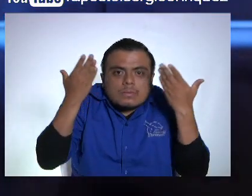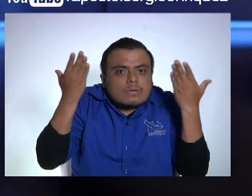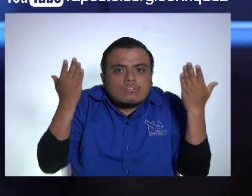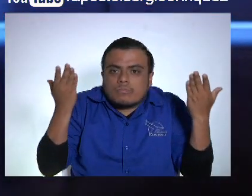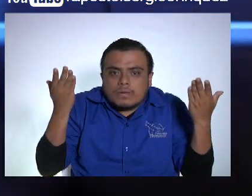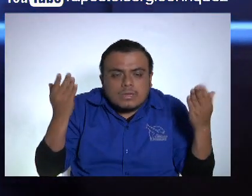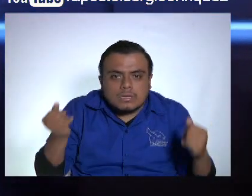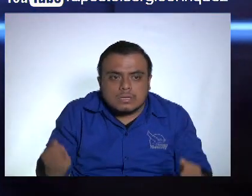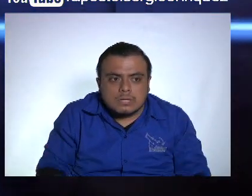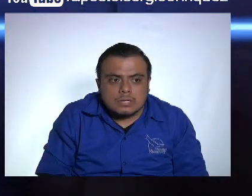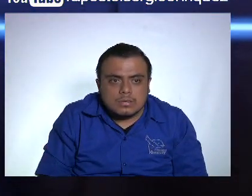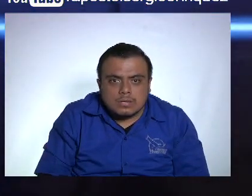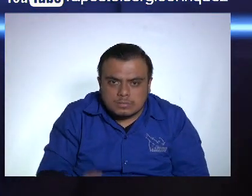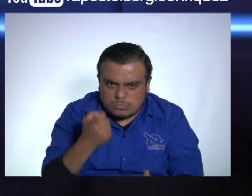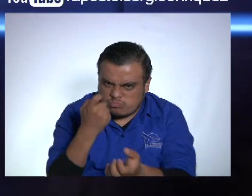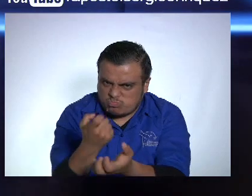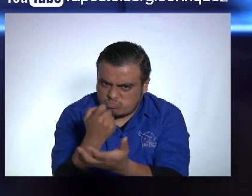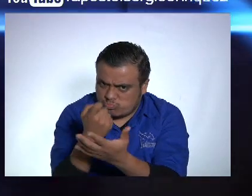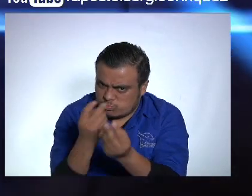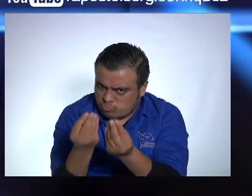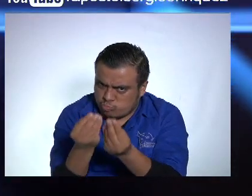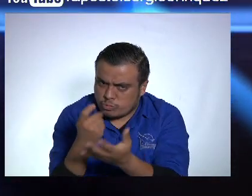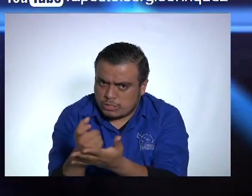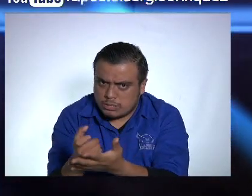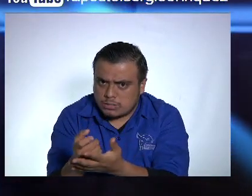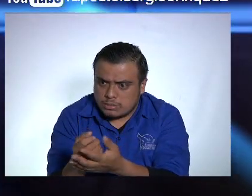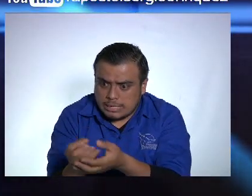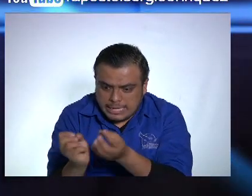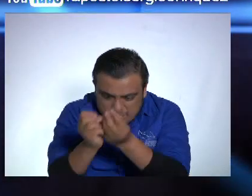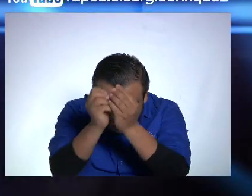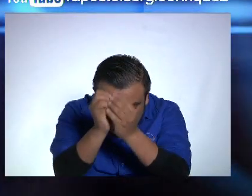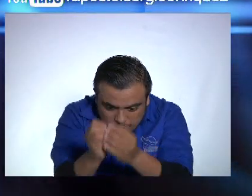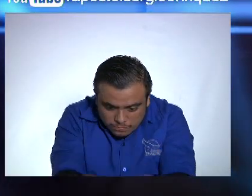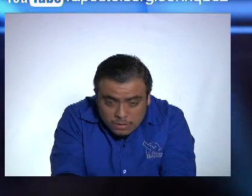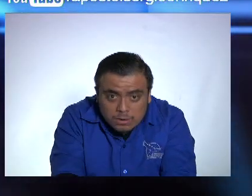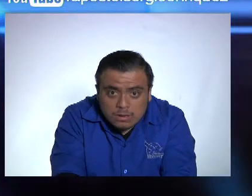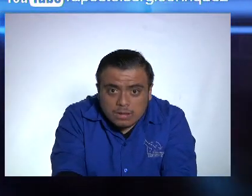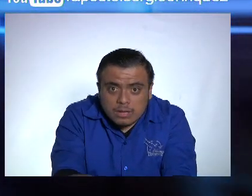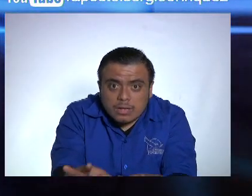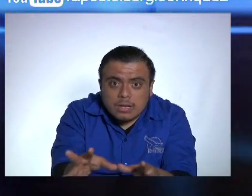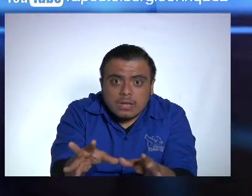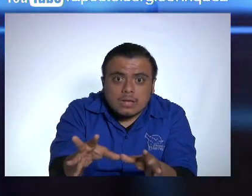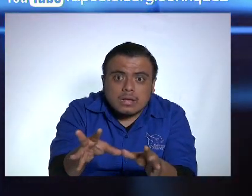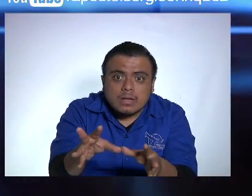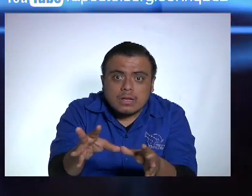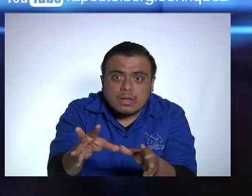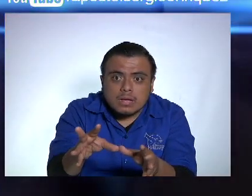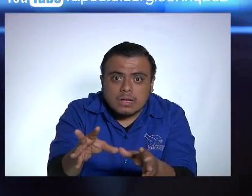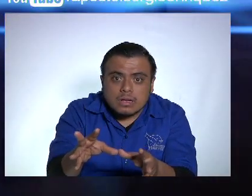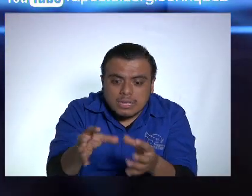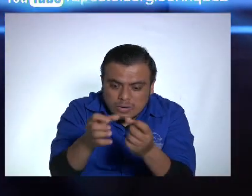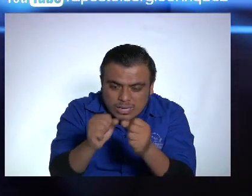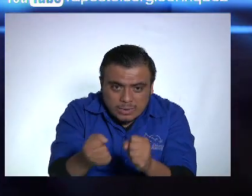precio, y quebrando el vaso de alabastro, se lo derramó sobre su cabeza.